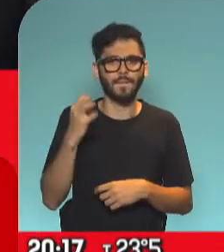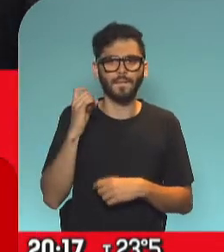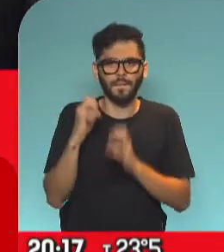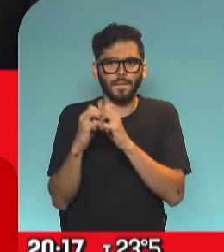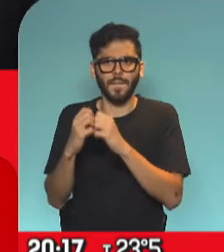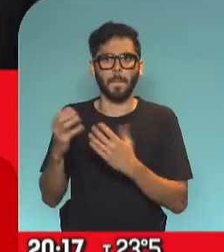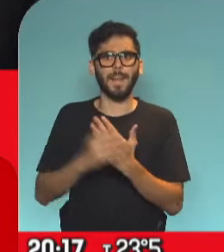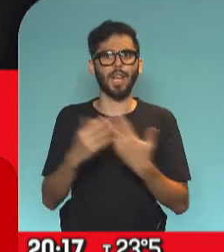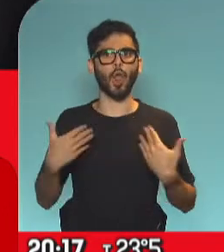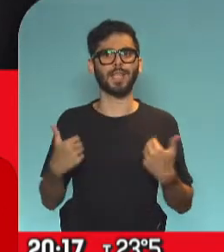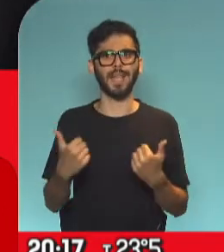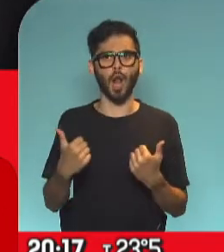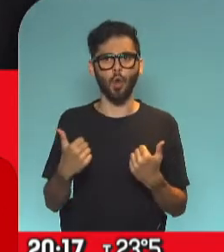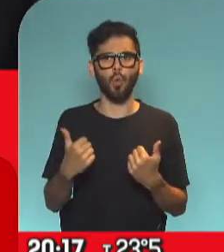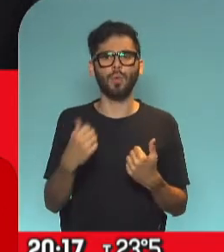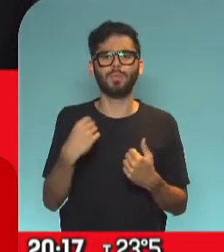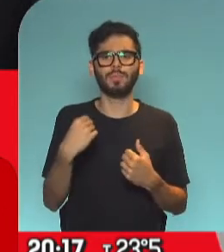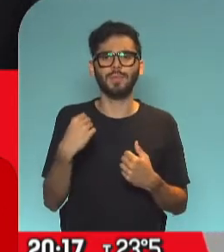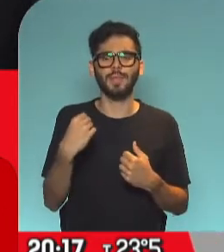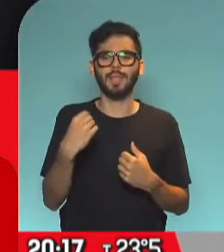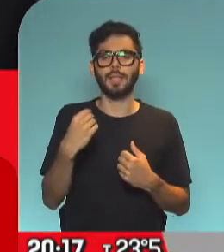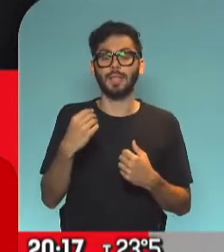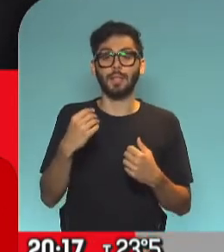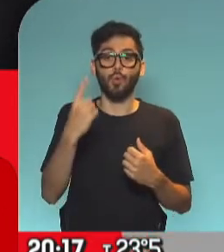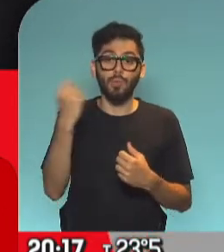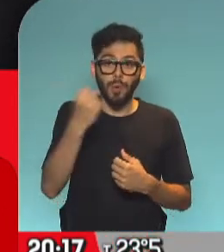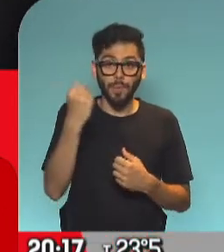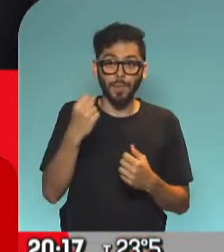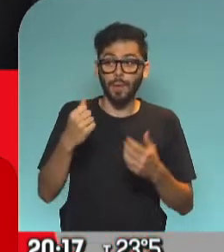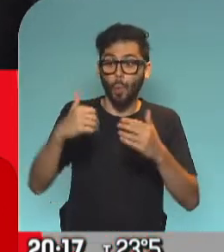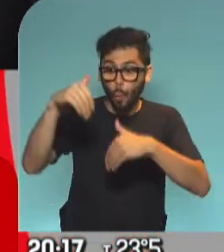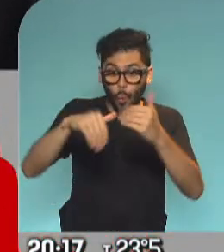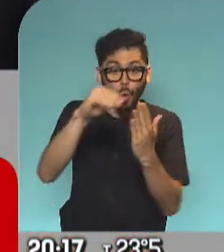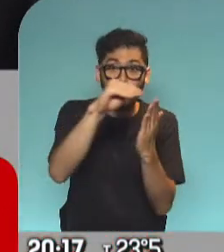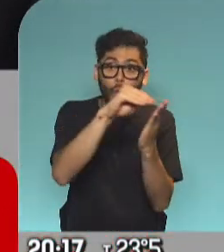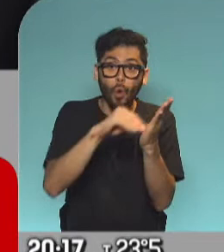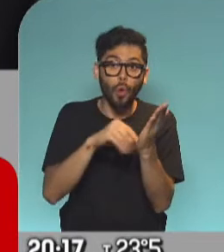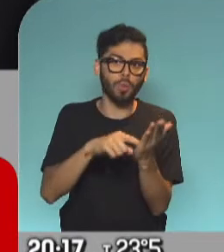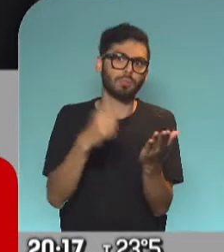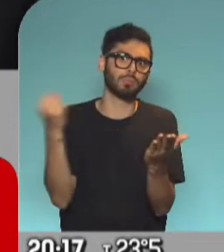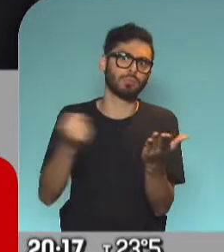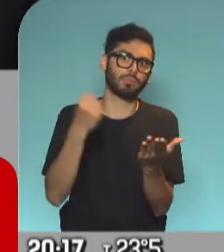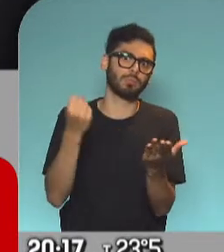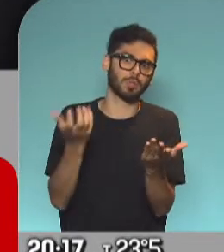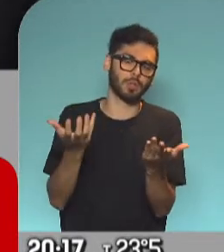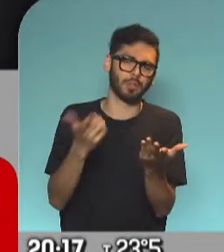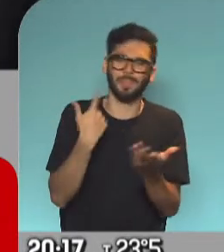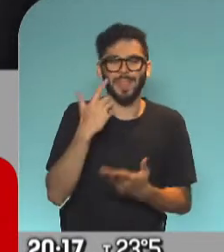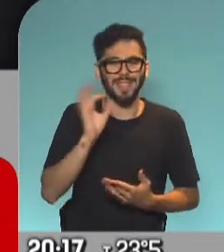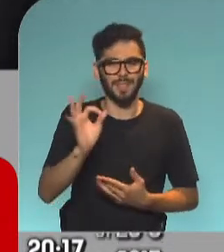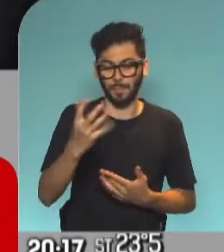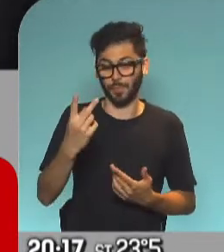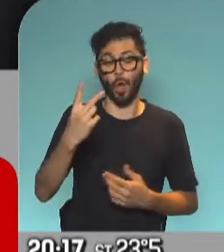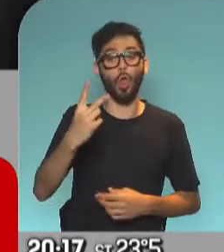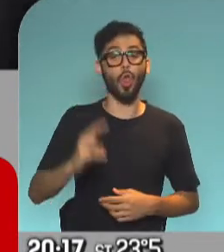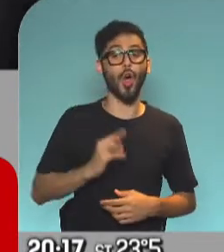de Salud, que tenemos una herramienta muy potente que es el padrón electoral. Y eso nosotros lo sabemos porque cada 2